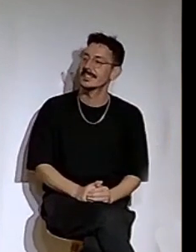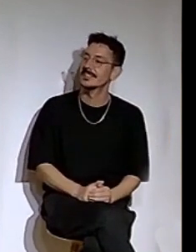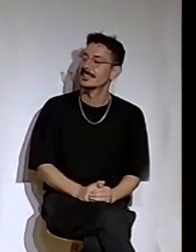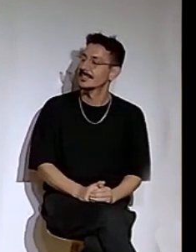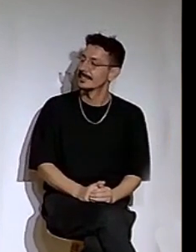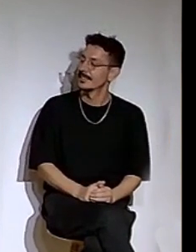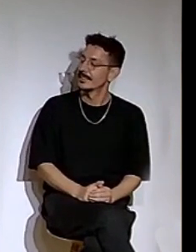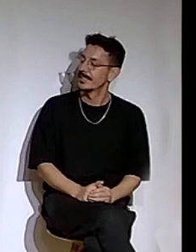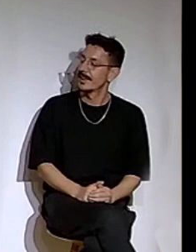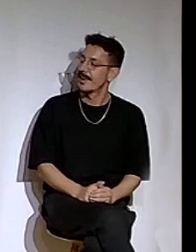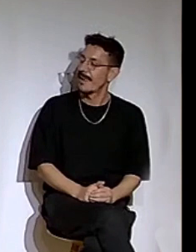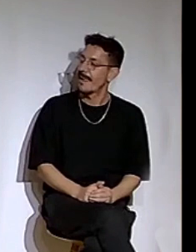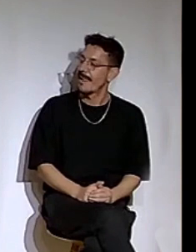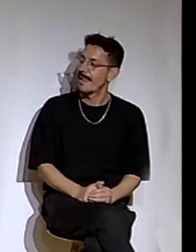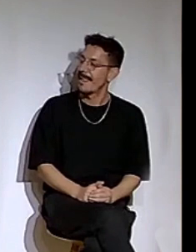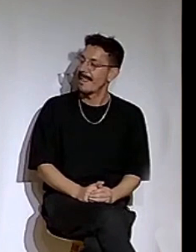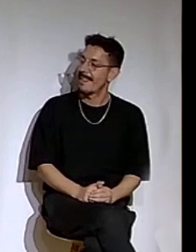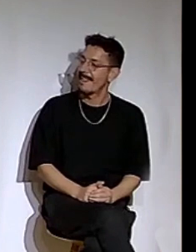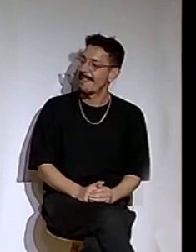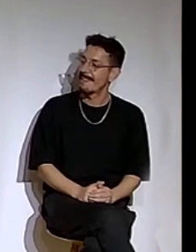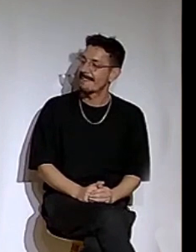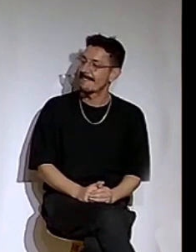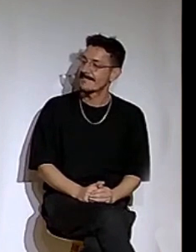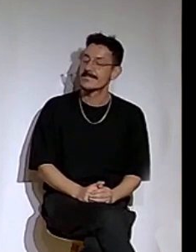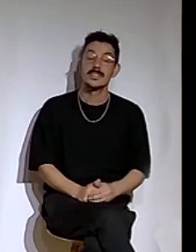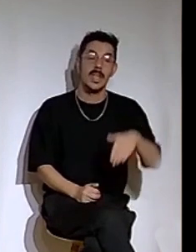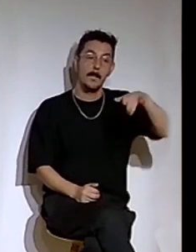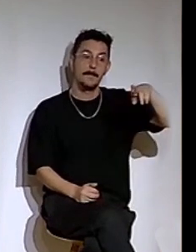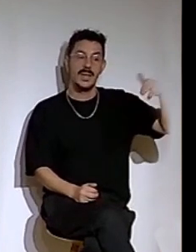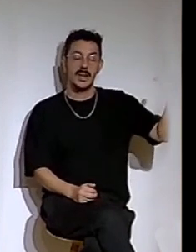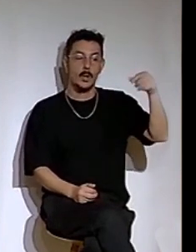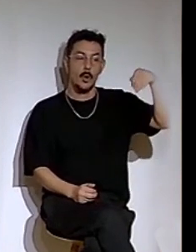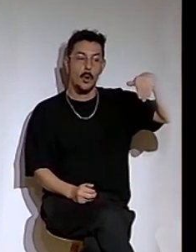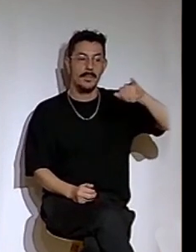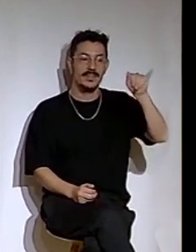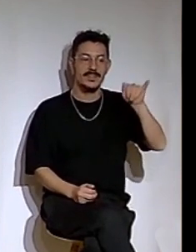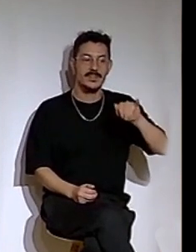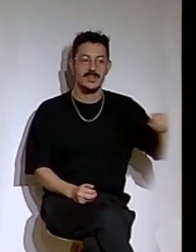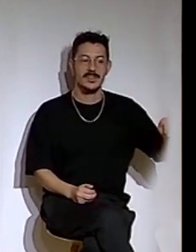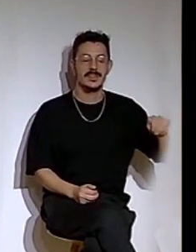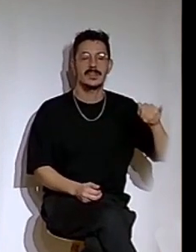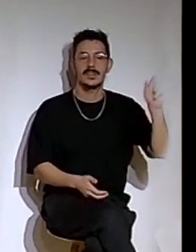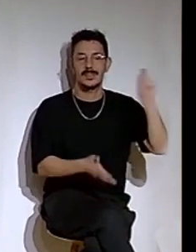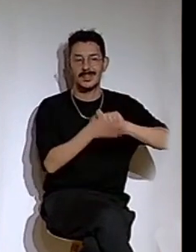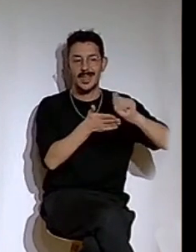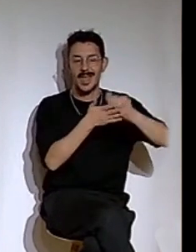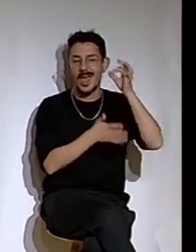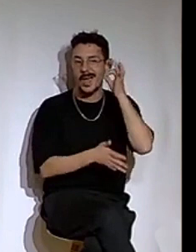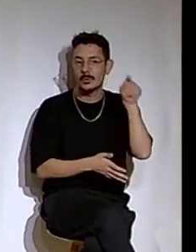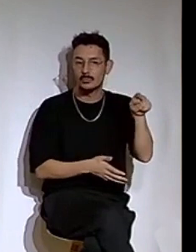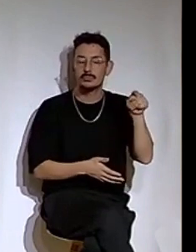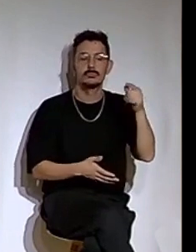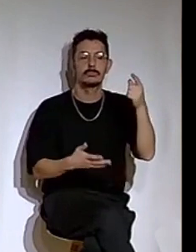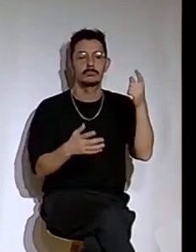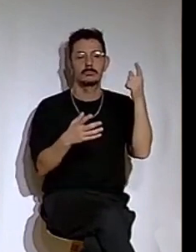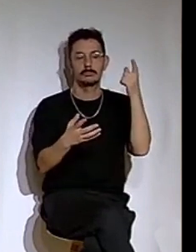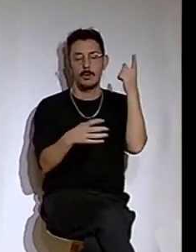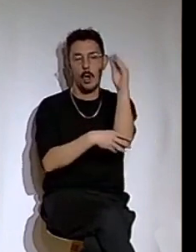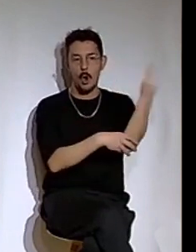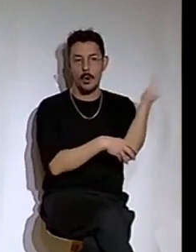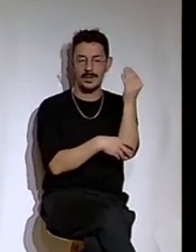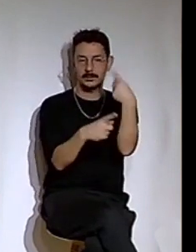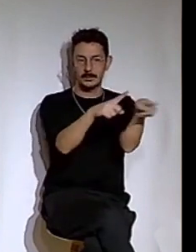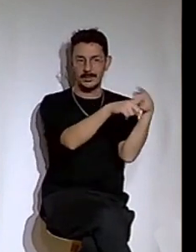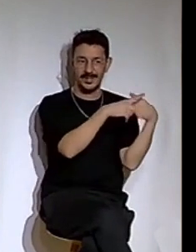y desarrolla su tesis doctoral sobre historias de vida de personas intersex colabora con la revista pícara magazine y ha creado también